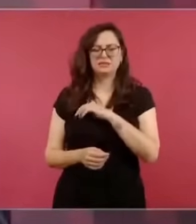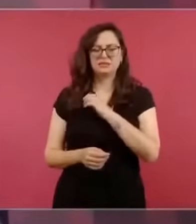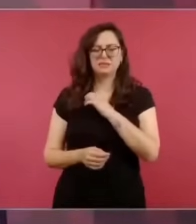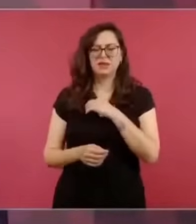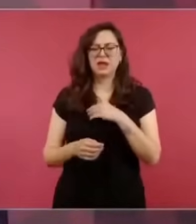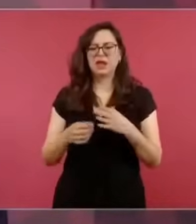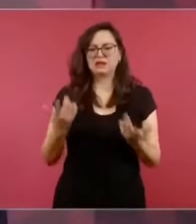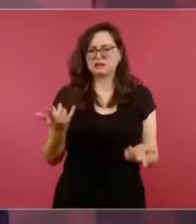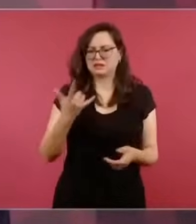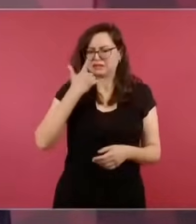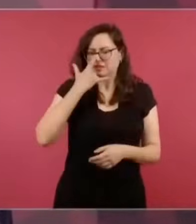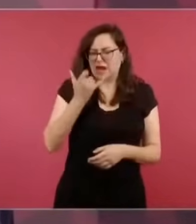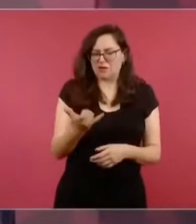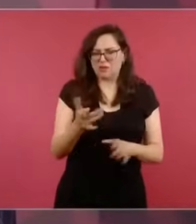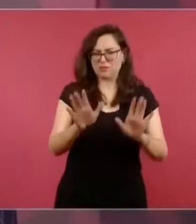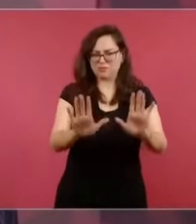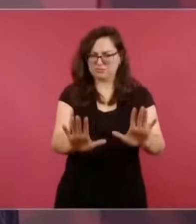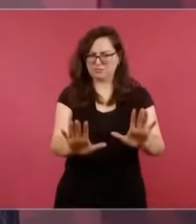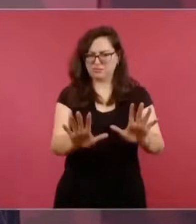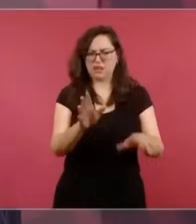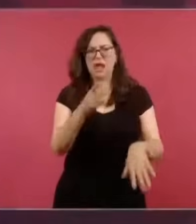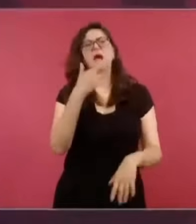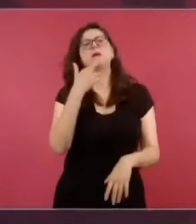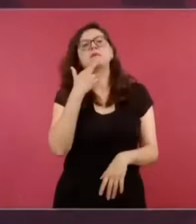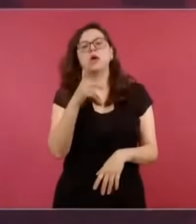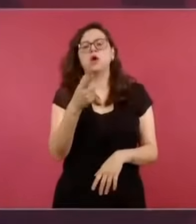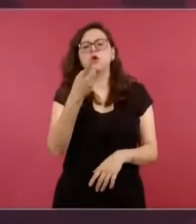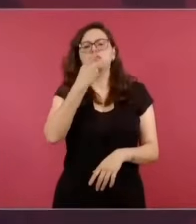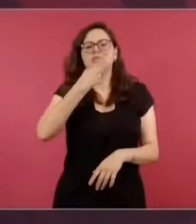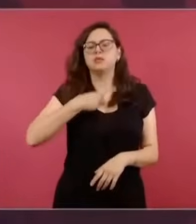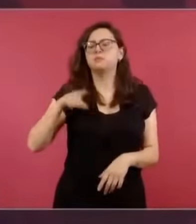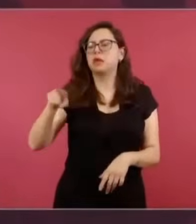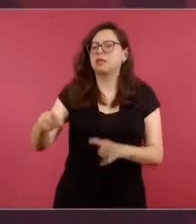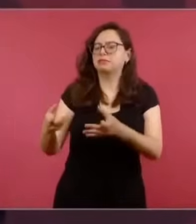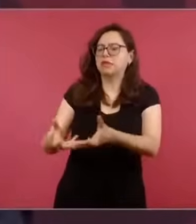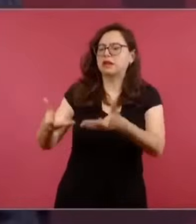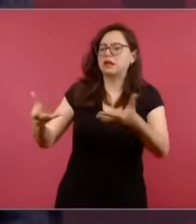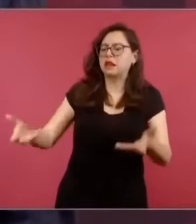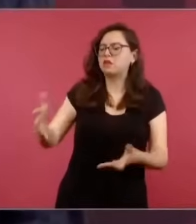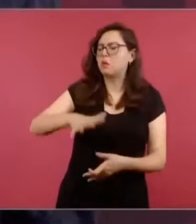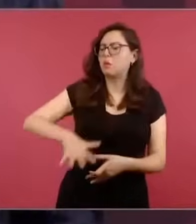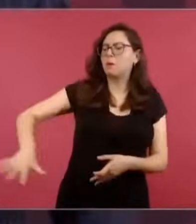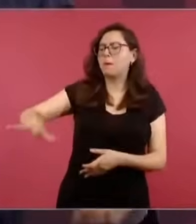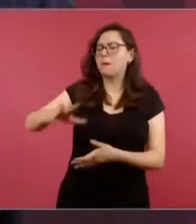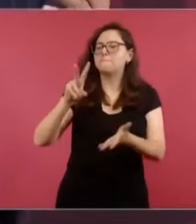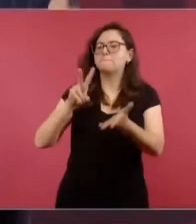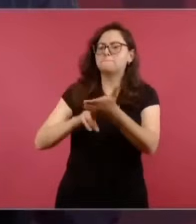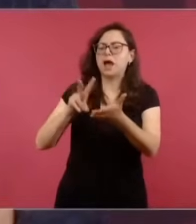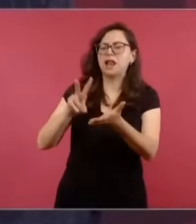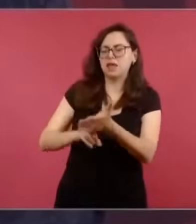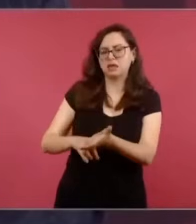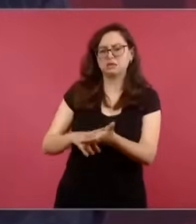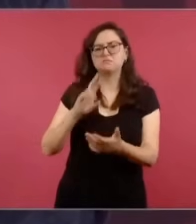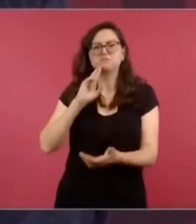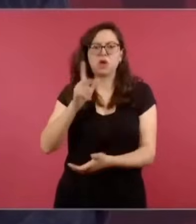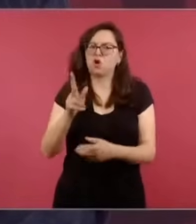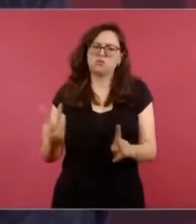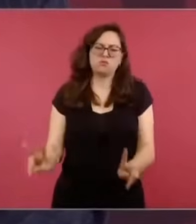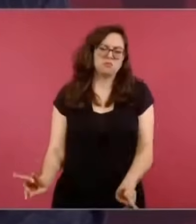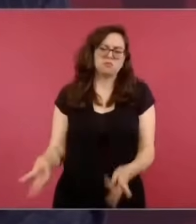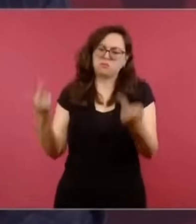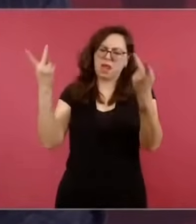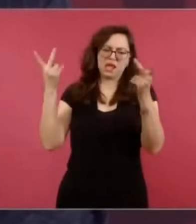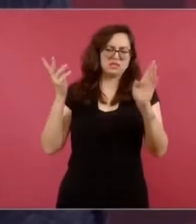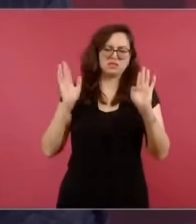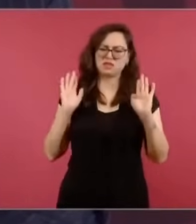cuesta y se vende y lo